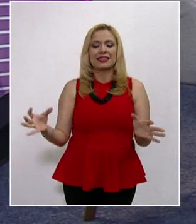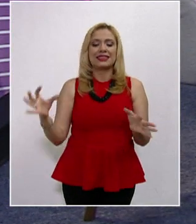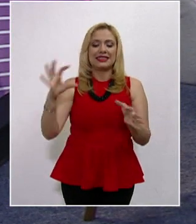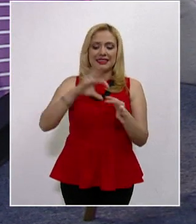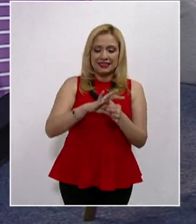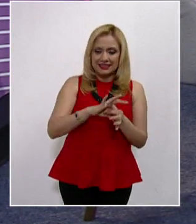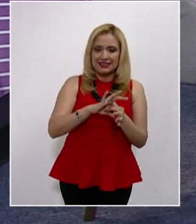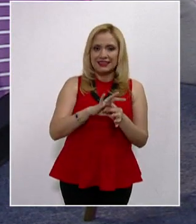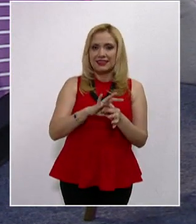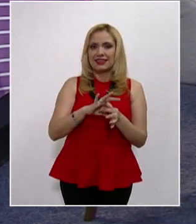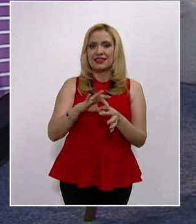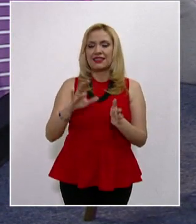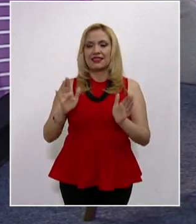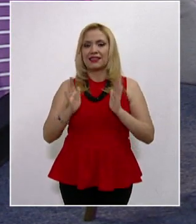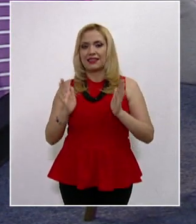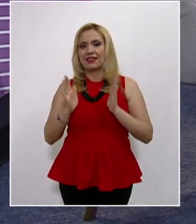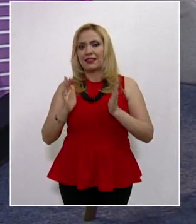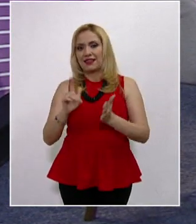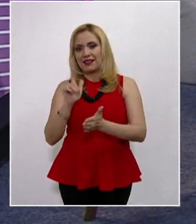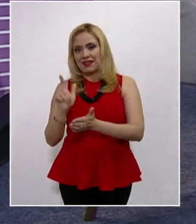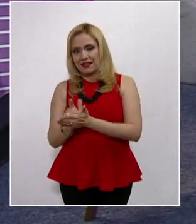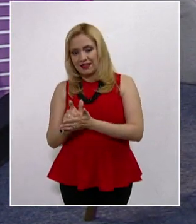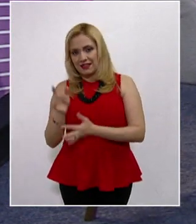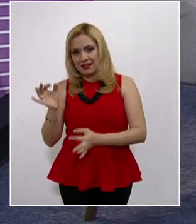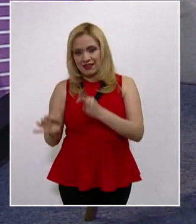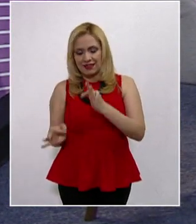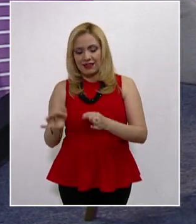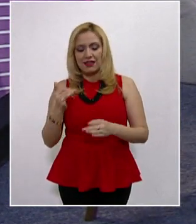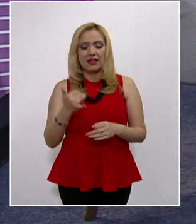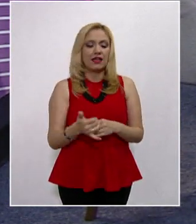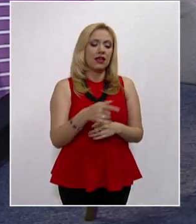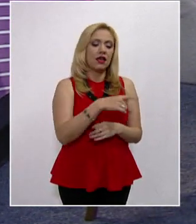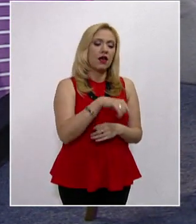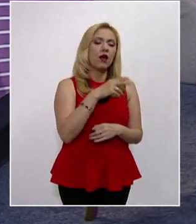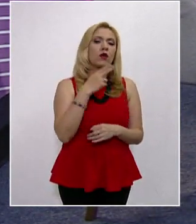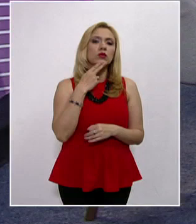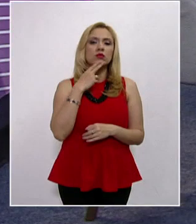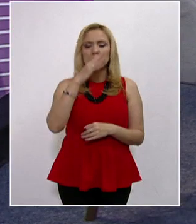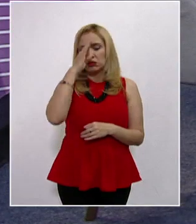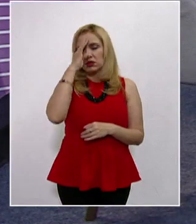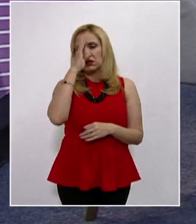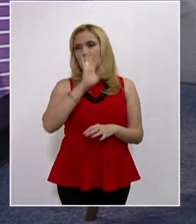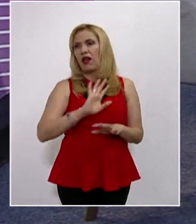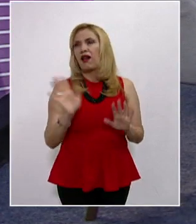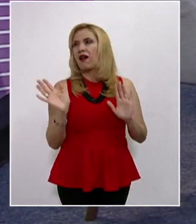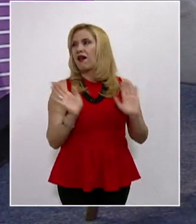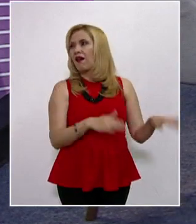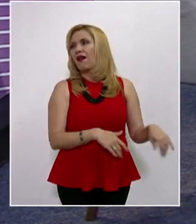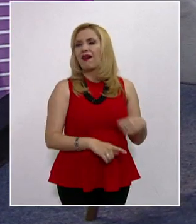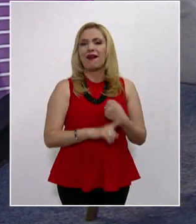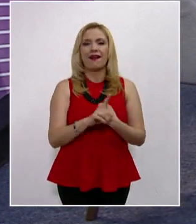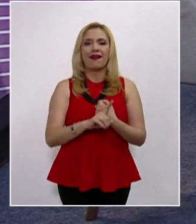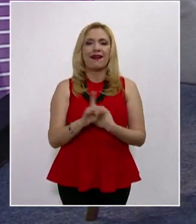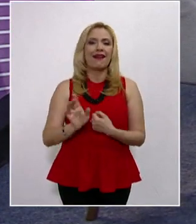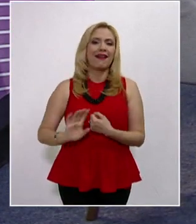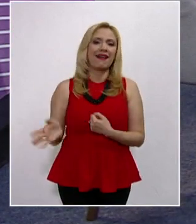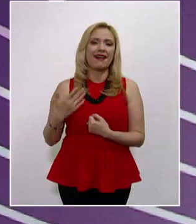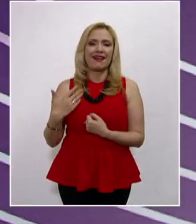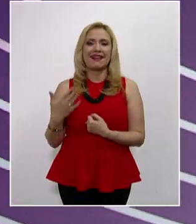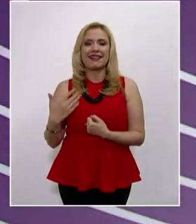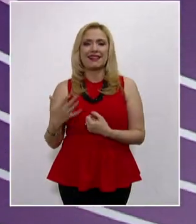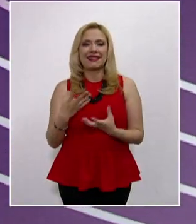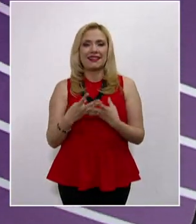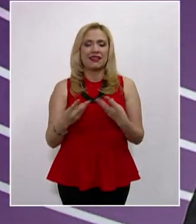es el fuero militar en función de lo que parecía que ya estaba superado, porque era, me parece, el problema de entrada y el problema